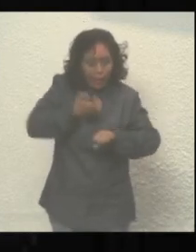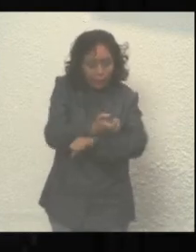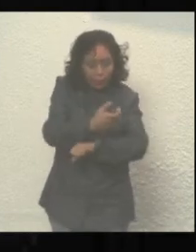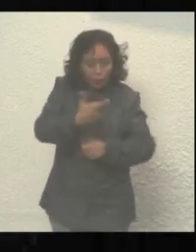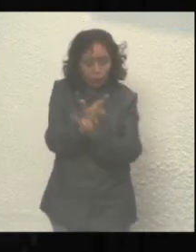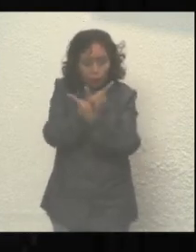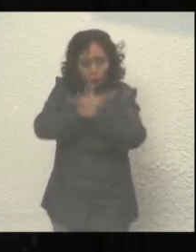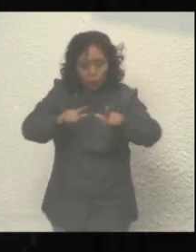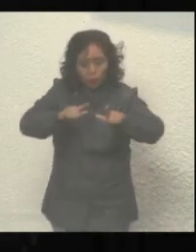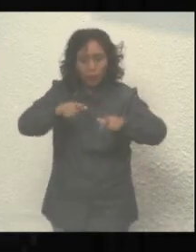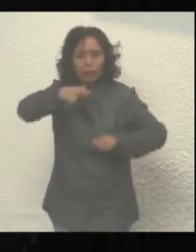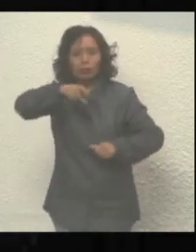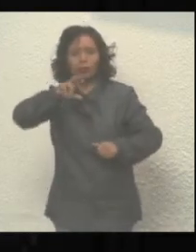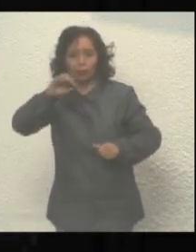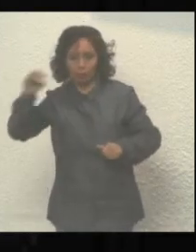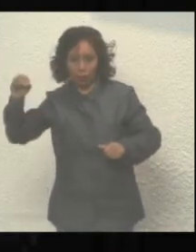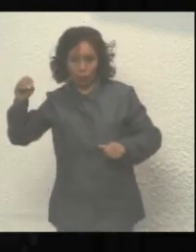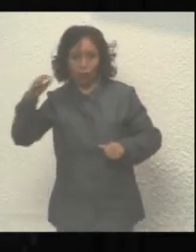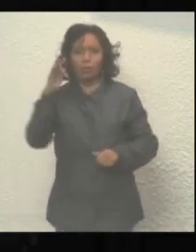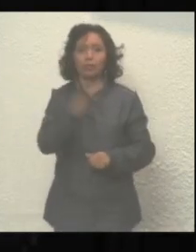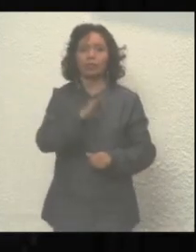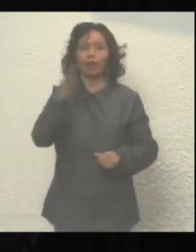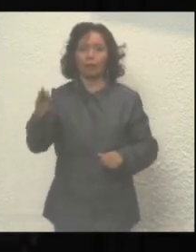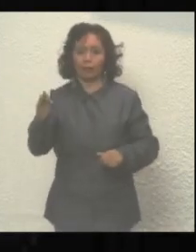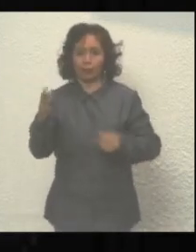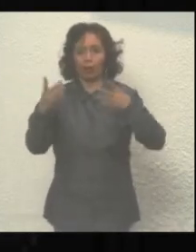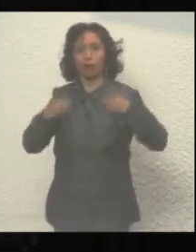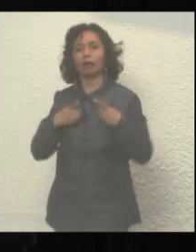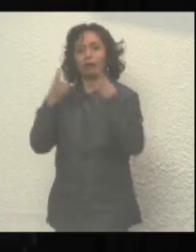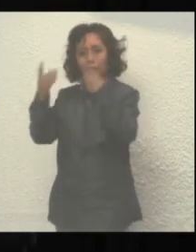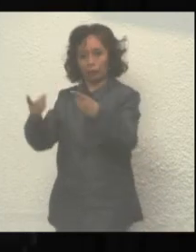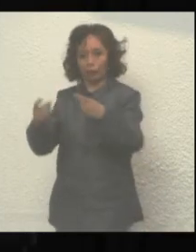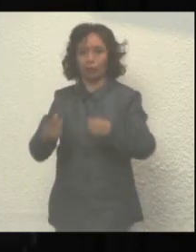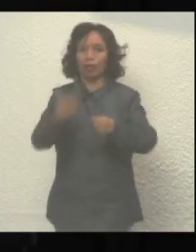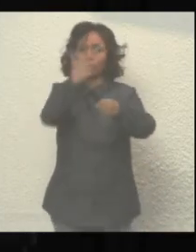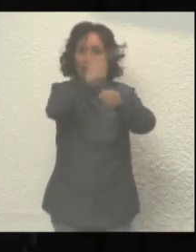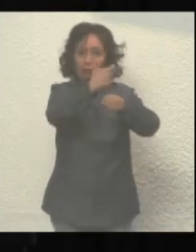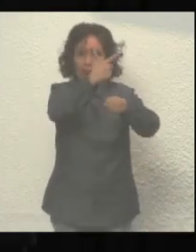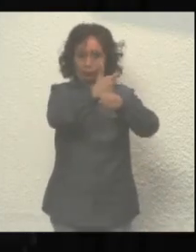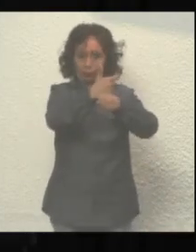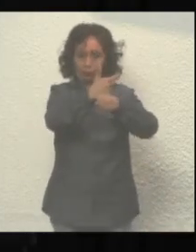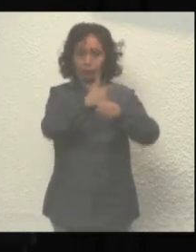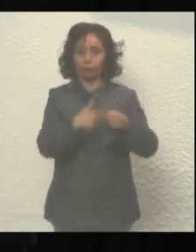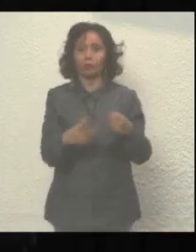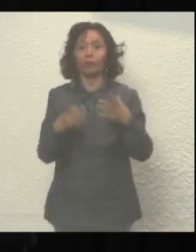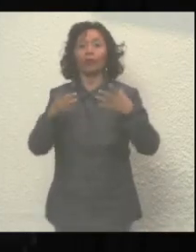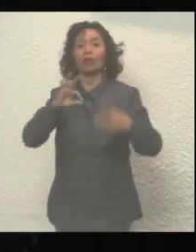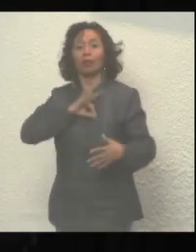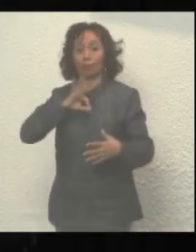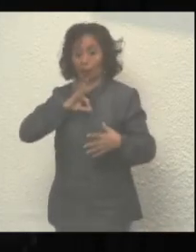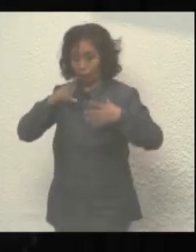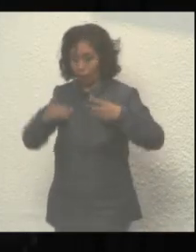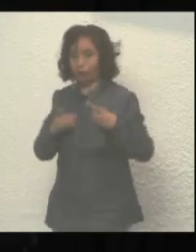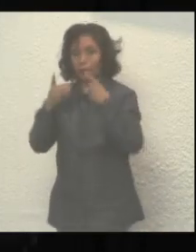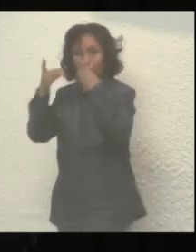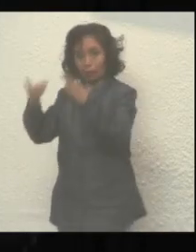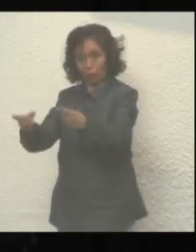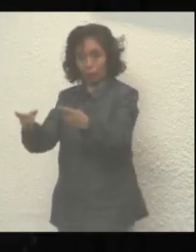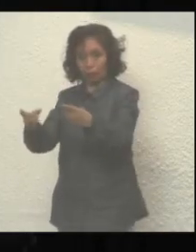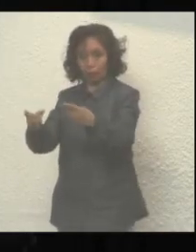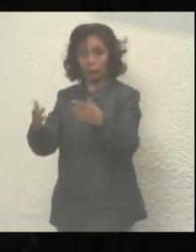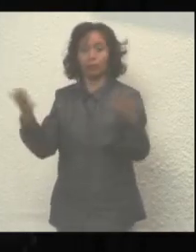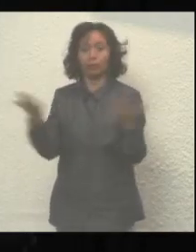en la parte inferior la fecha de la entrega. Séptimo, la entrega de la medalla Cecilio Chi se